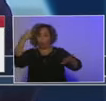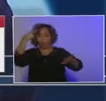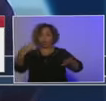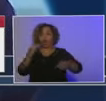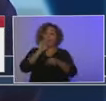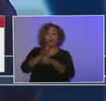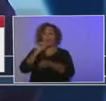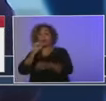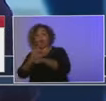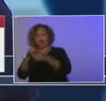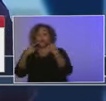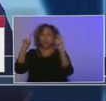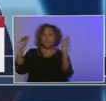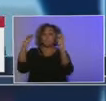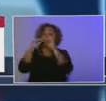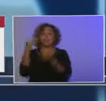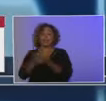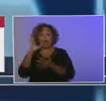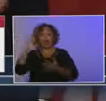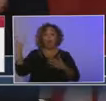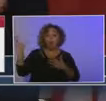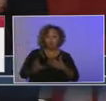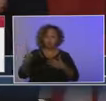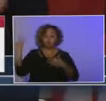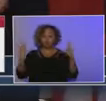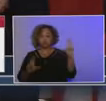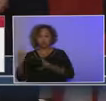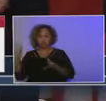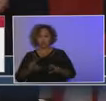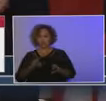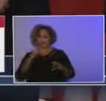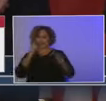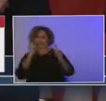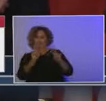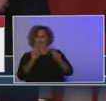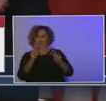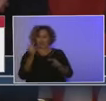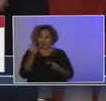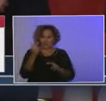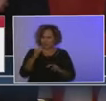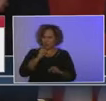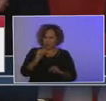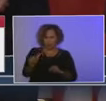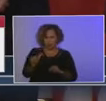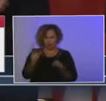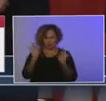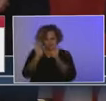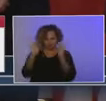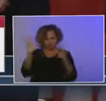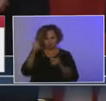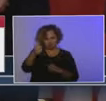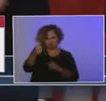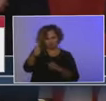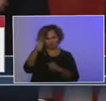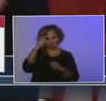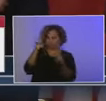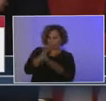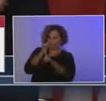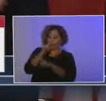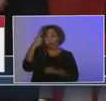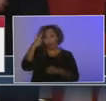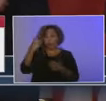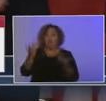promesas y anunciando más dinero. Me parece que es muy, suena hasta cruel, gobernadora, el que usted trate de tapar